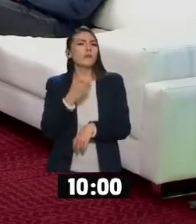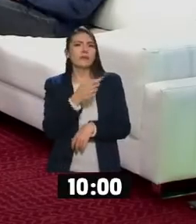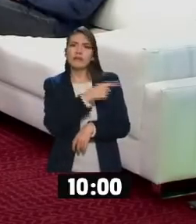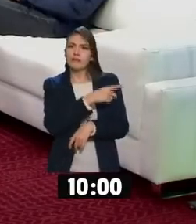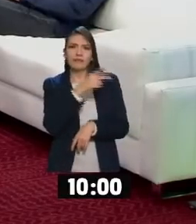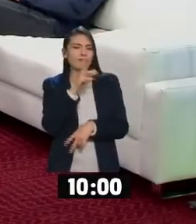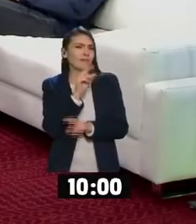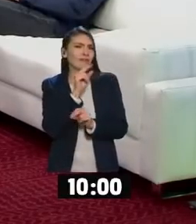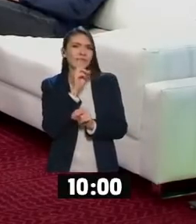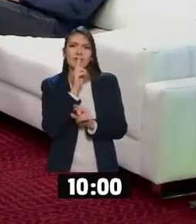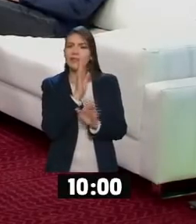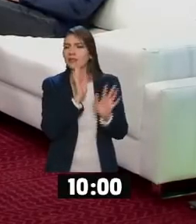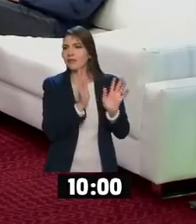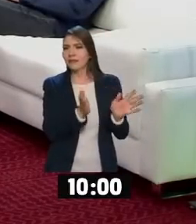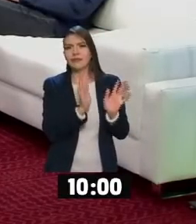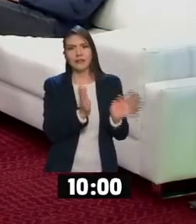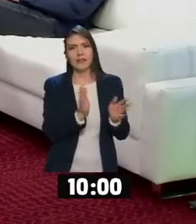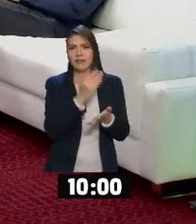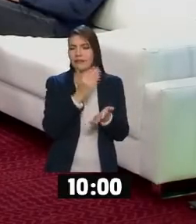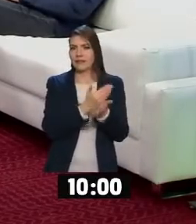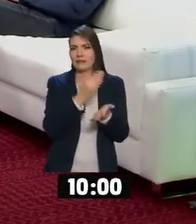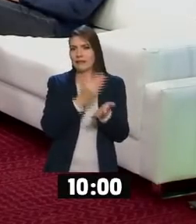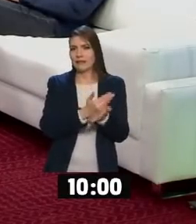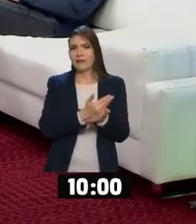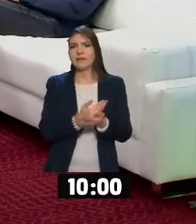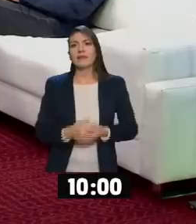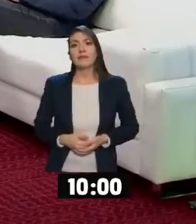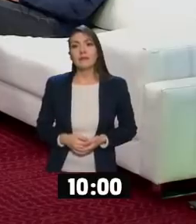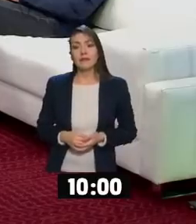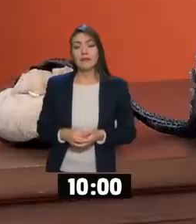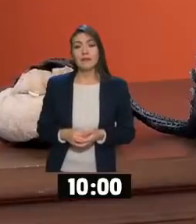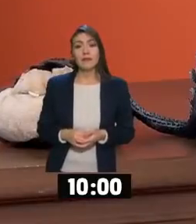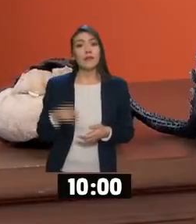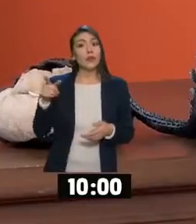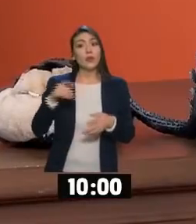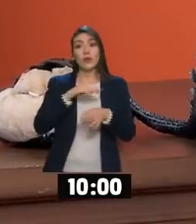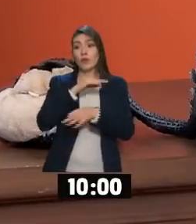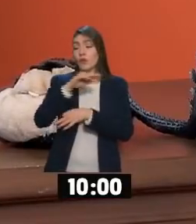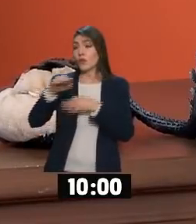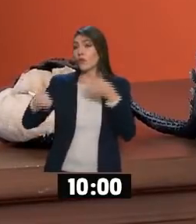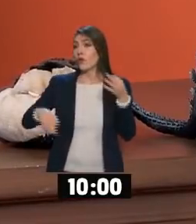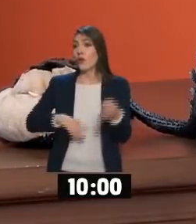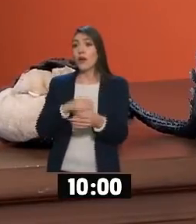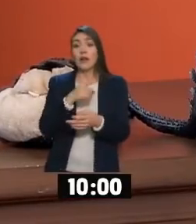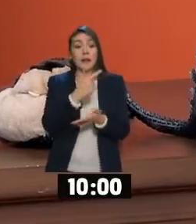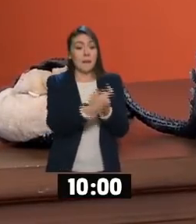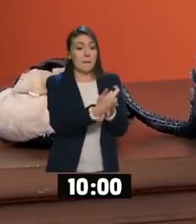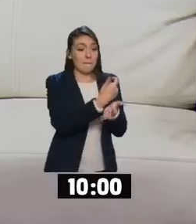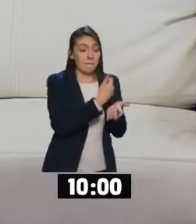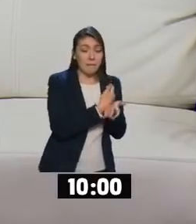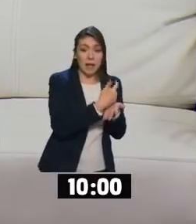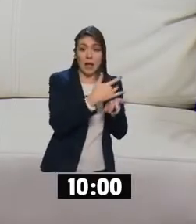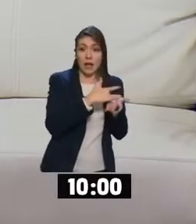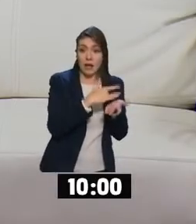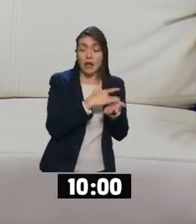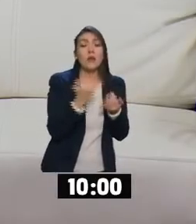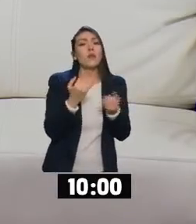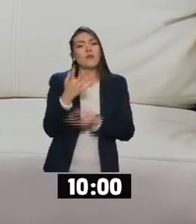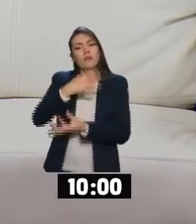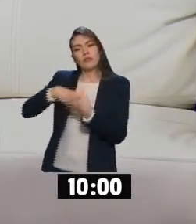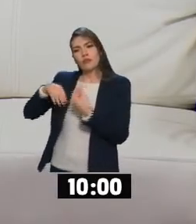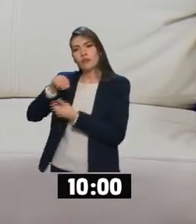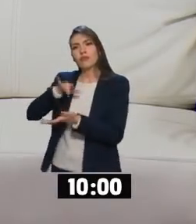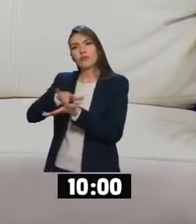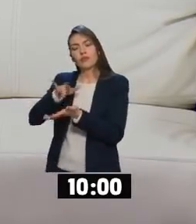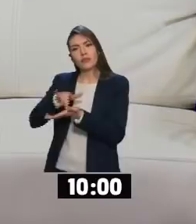que mencionas, Fer, y eso es muy, muy complicado. Todo se paga, hasta un piropo A propósito de el rollo China, asiático. tenemos otro dato muy interesante, que es